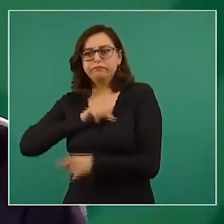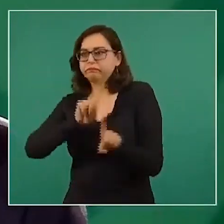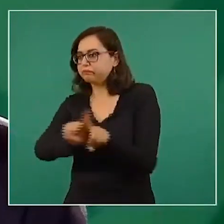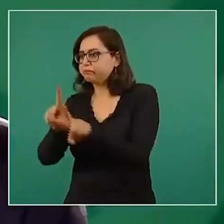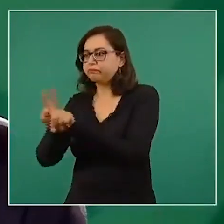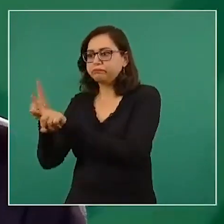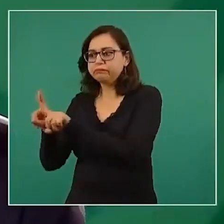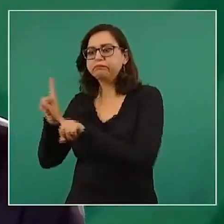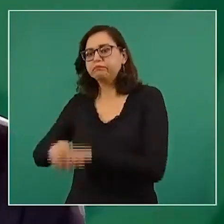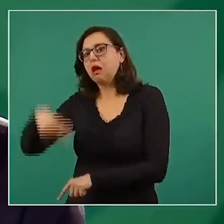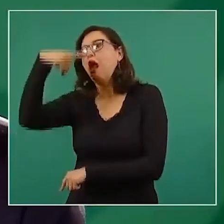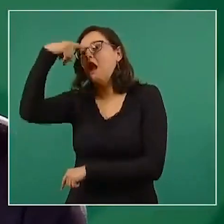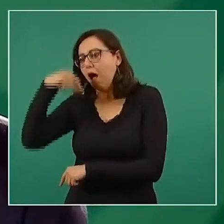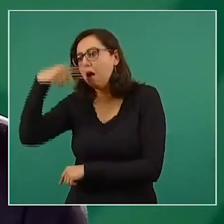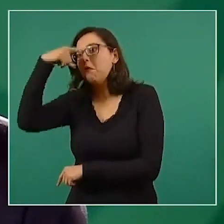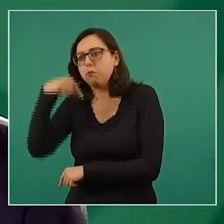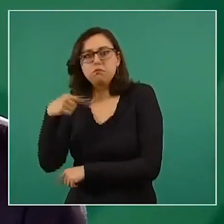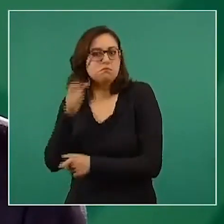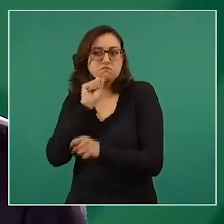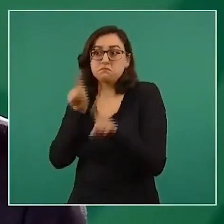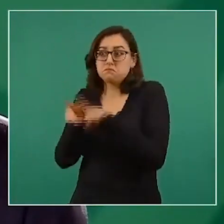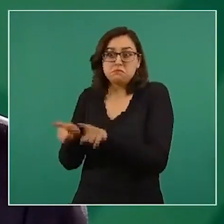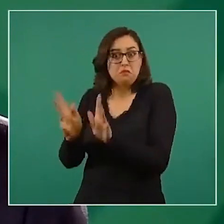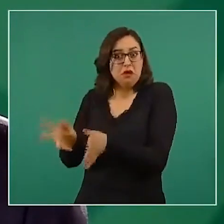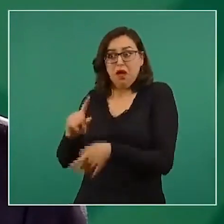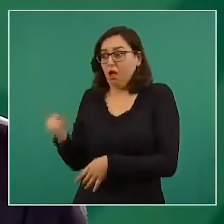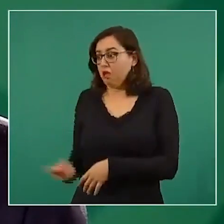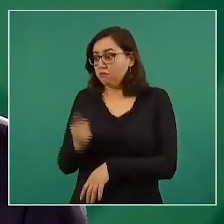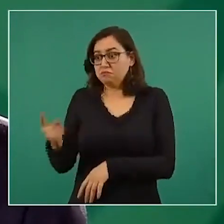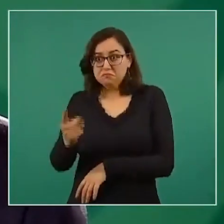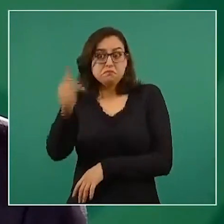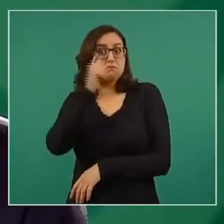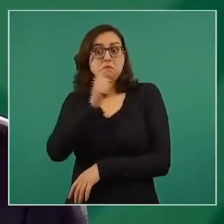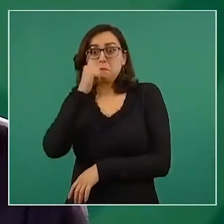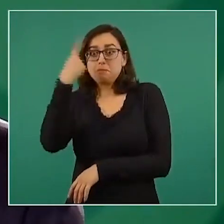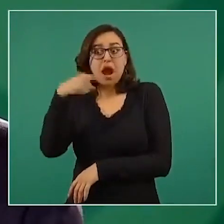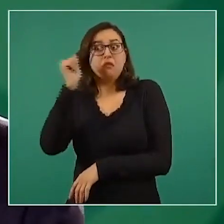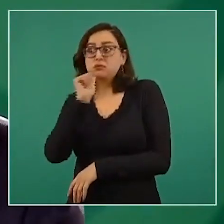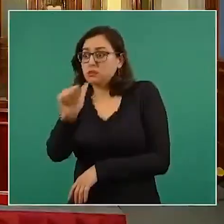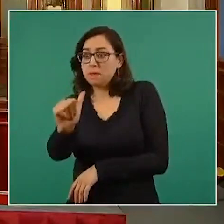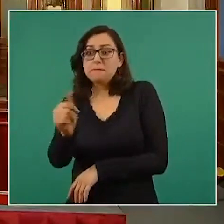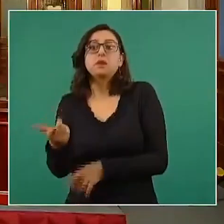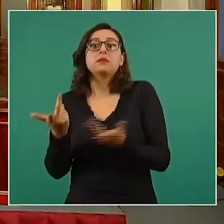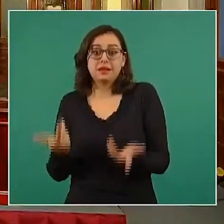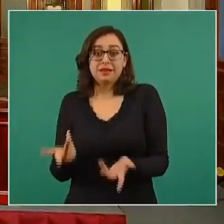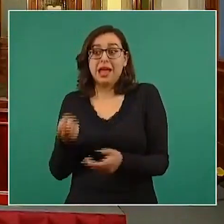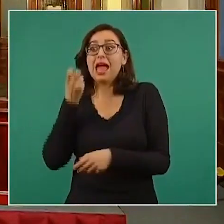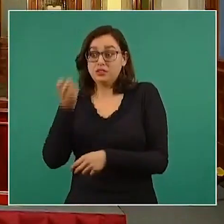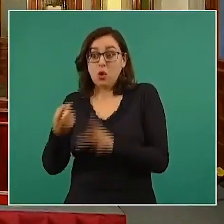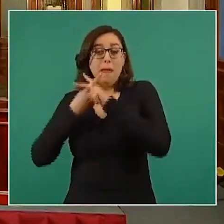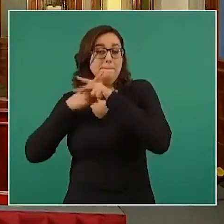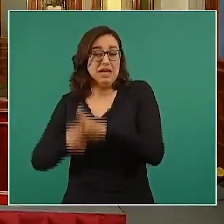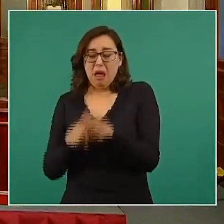respiratorios, tal como ocurre con la influenza, que es una de las enfermedades que tiene esa característica. Abre con pandemias y después